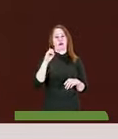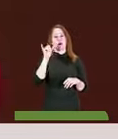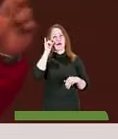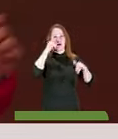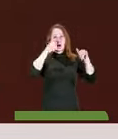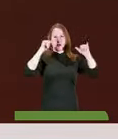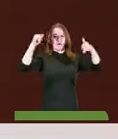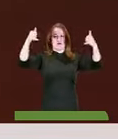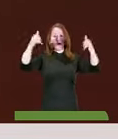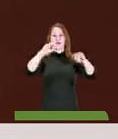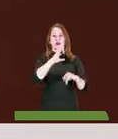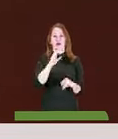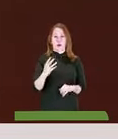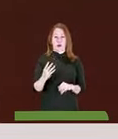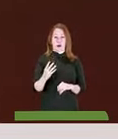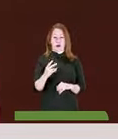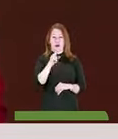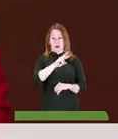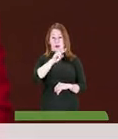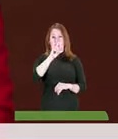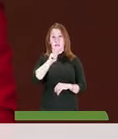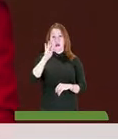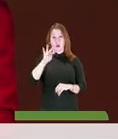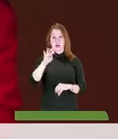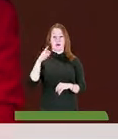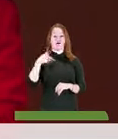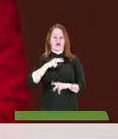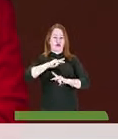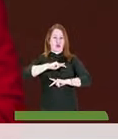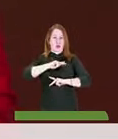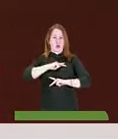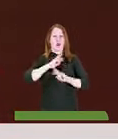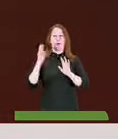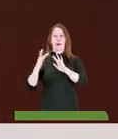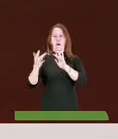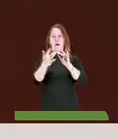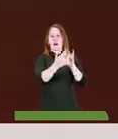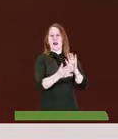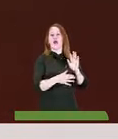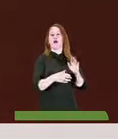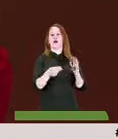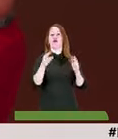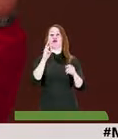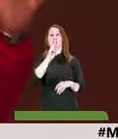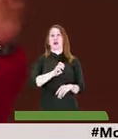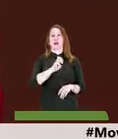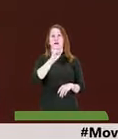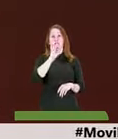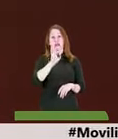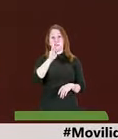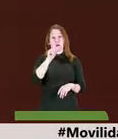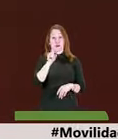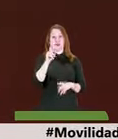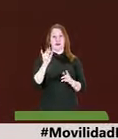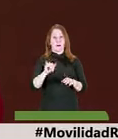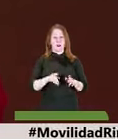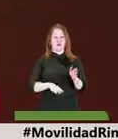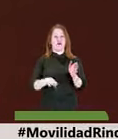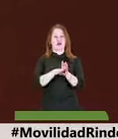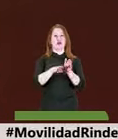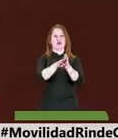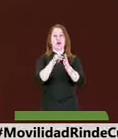al C4, de las cuales 229 son nuestras. Estamos en proceso de conectar 836 también que tenemos en estaciones.